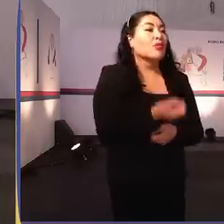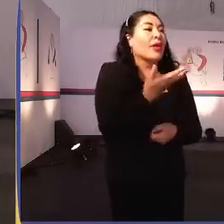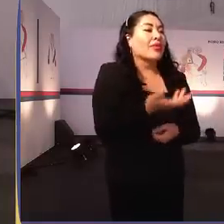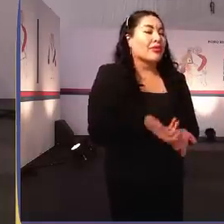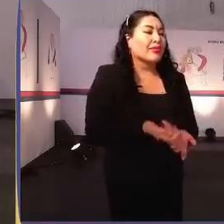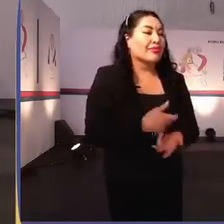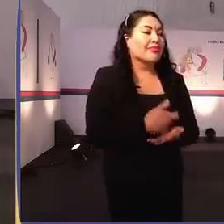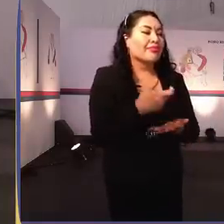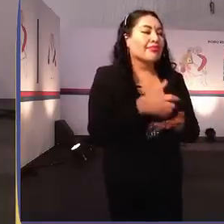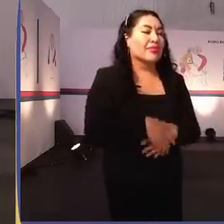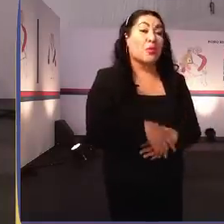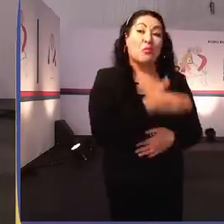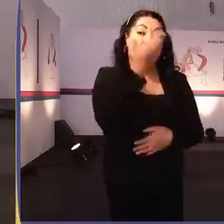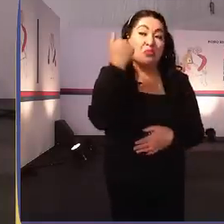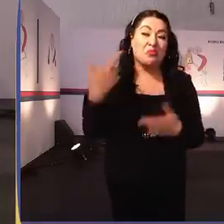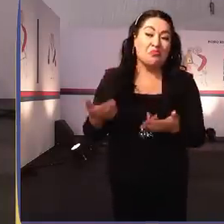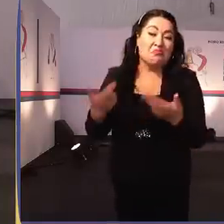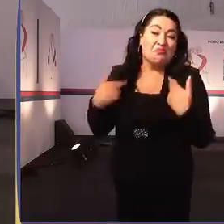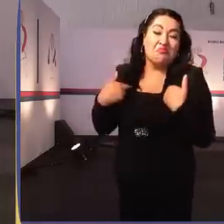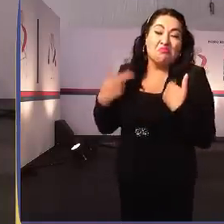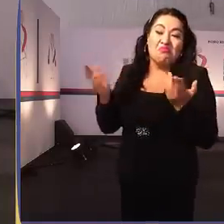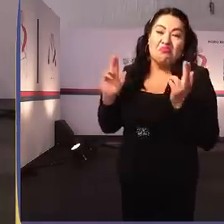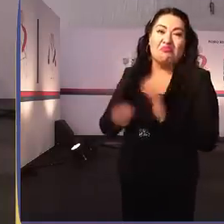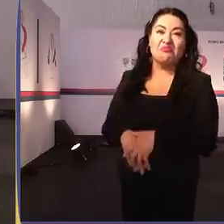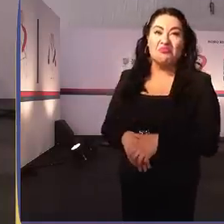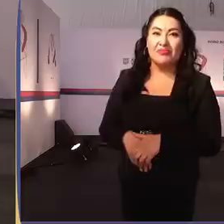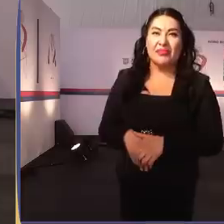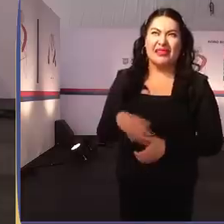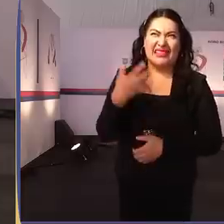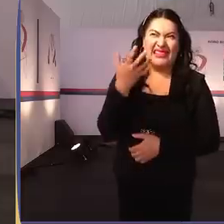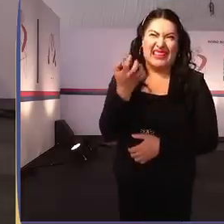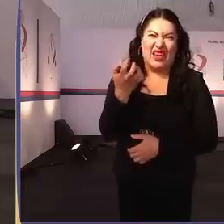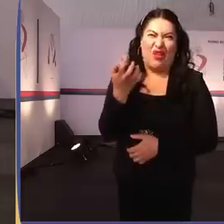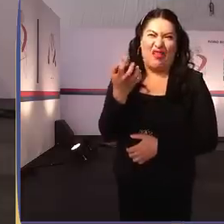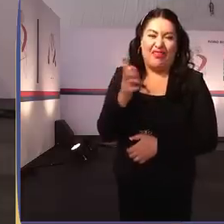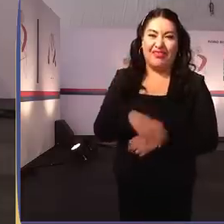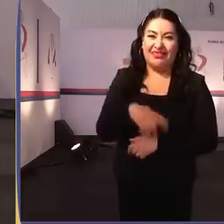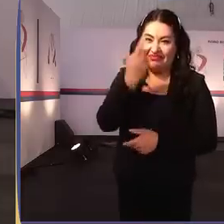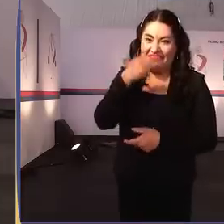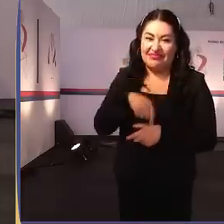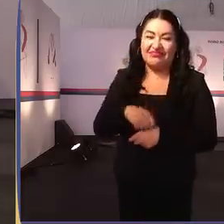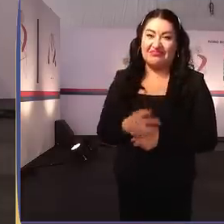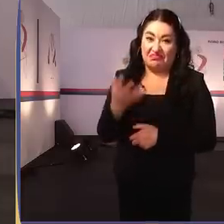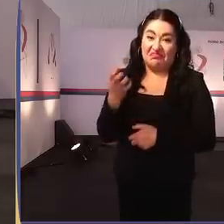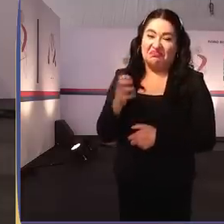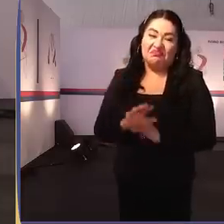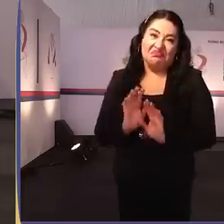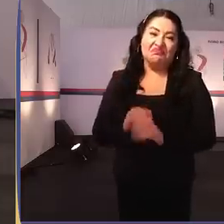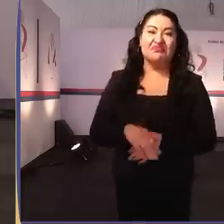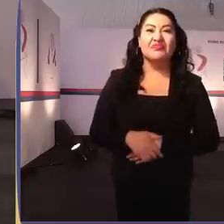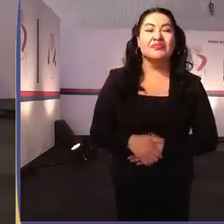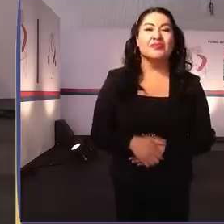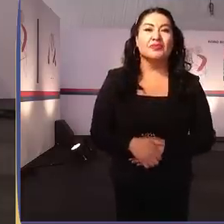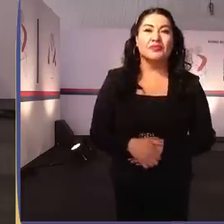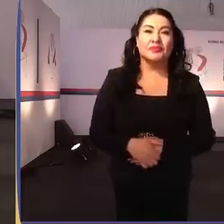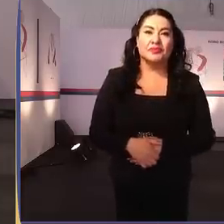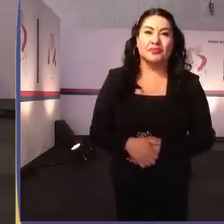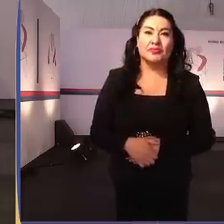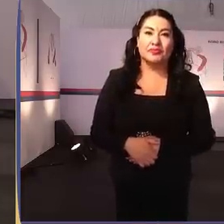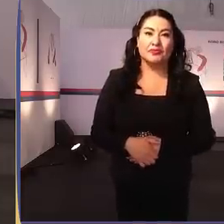verdad es que no sé porque me lo regaló Erra. ¿Cinco varos cuesta mi encendedor? Cinco varos cuesta mi encendedor.